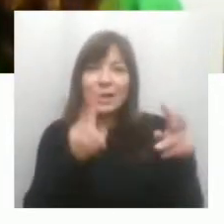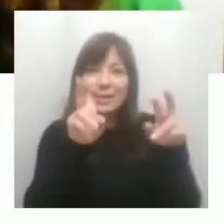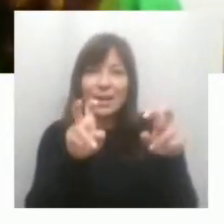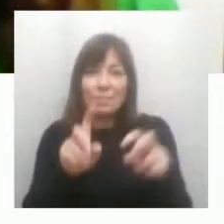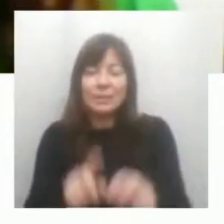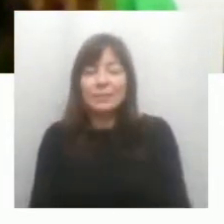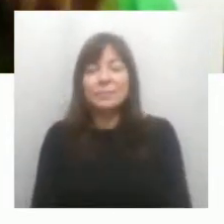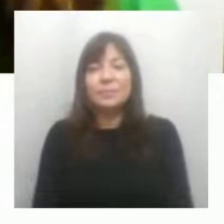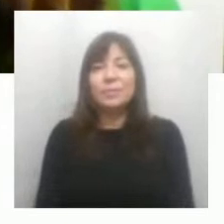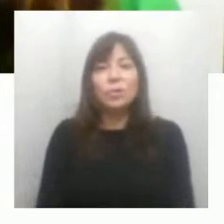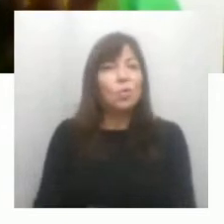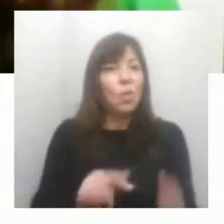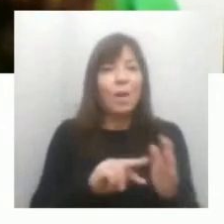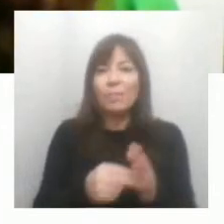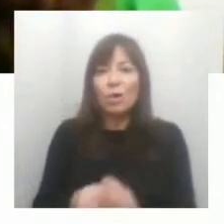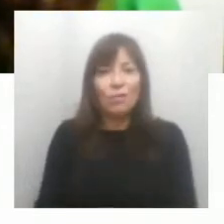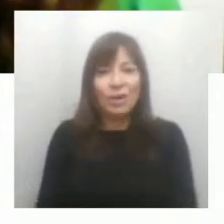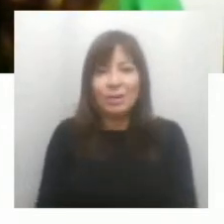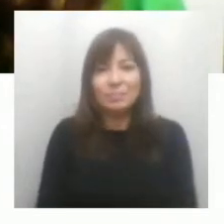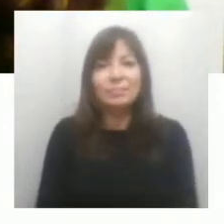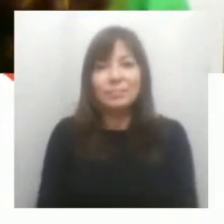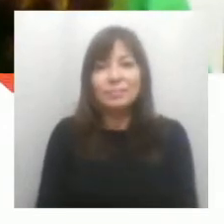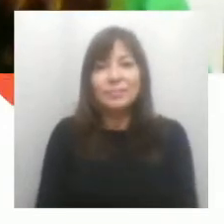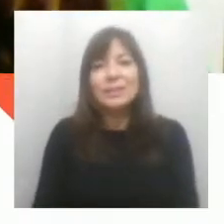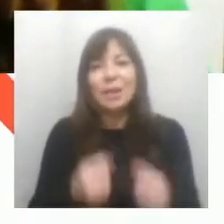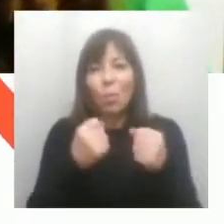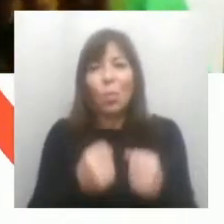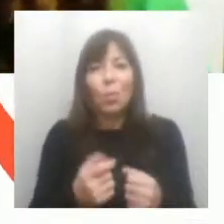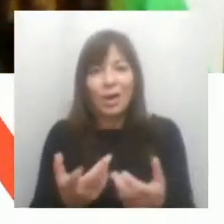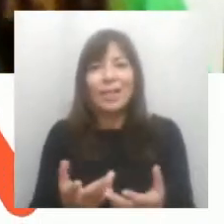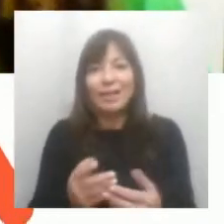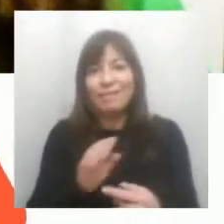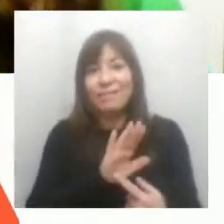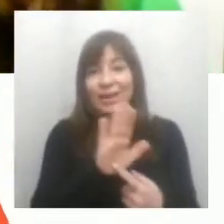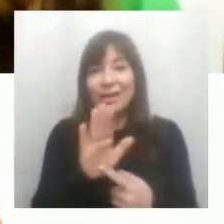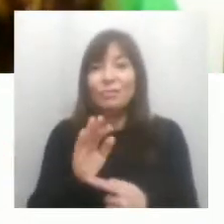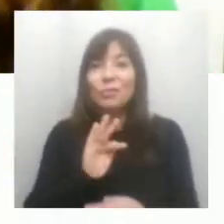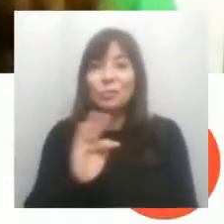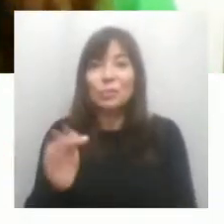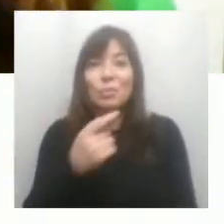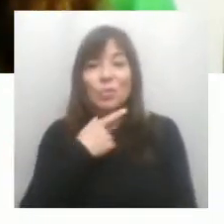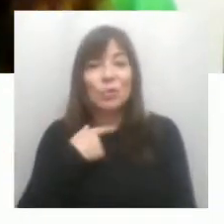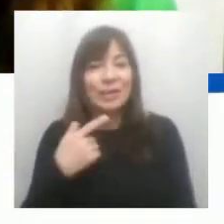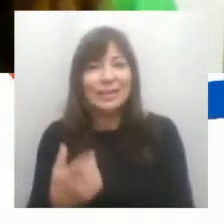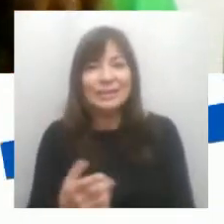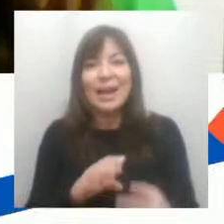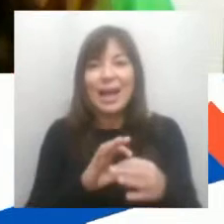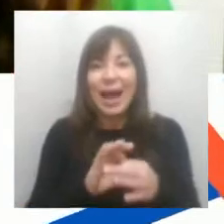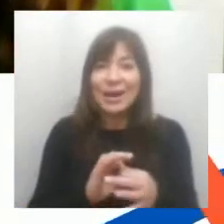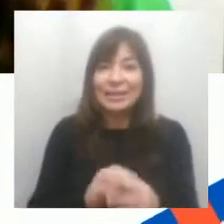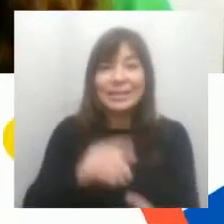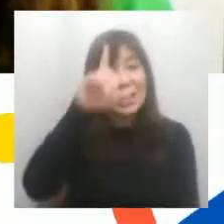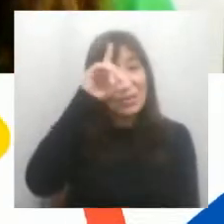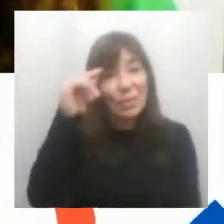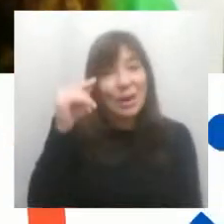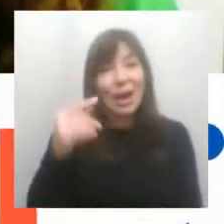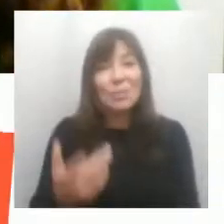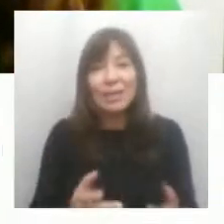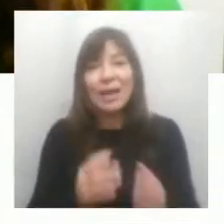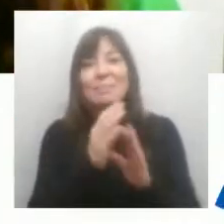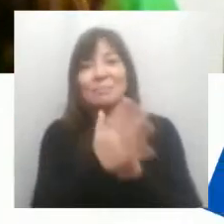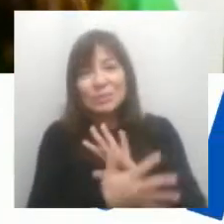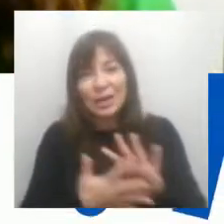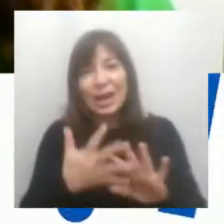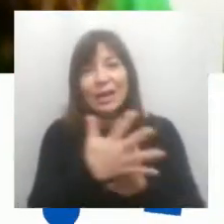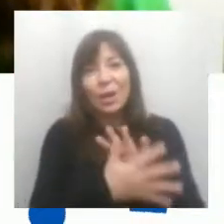sentido. Lo más probable es que se venga algo muy interesante al respecto. Están agradeciendo a Claudia también, muchas gracias Claudia por la